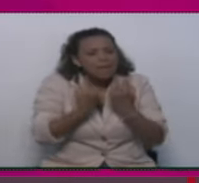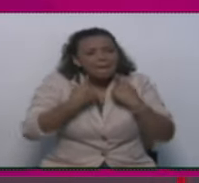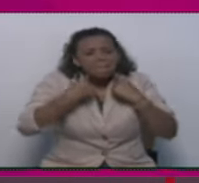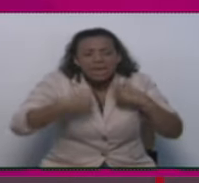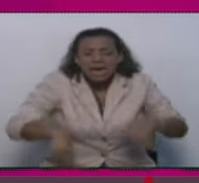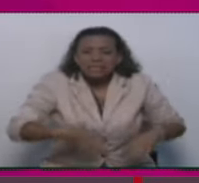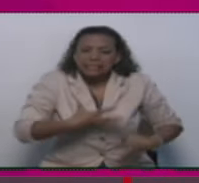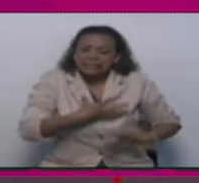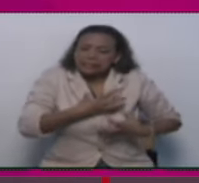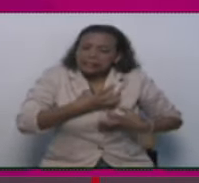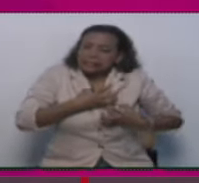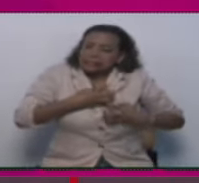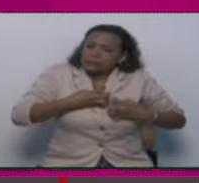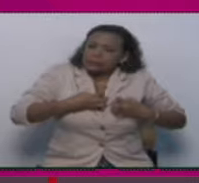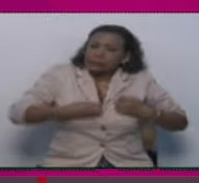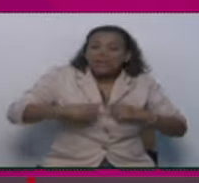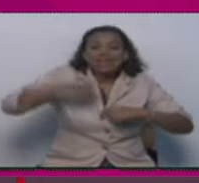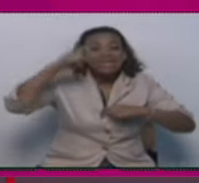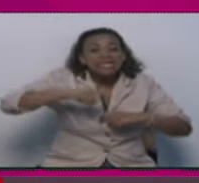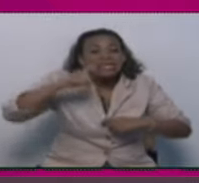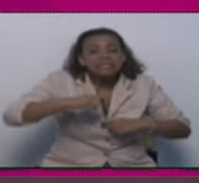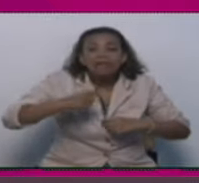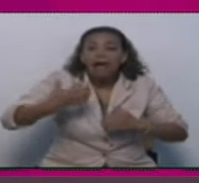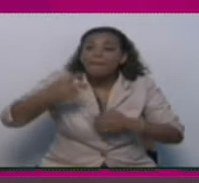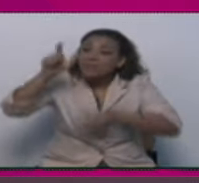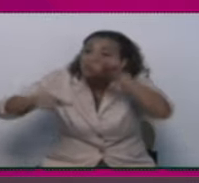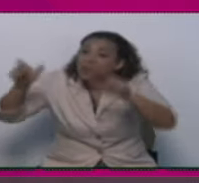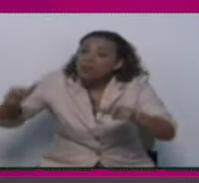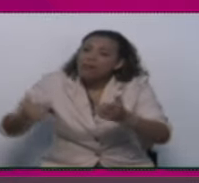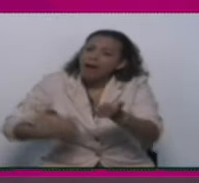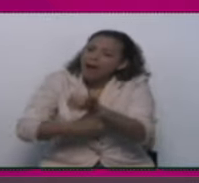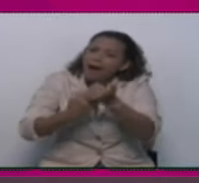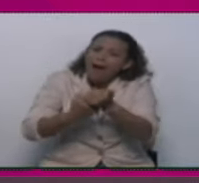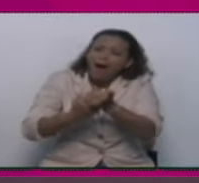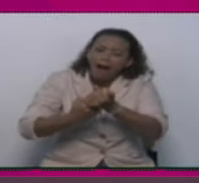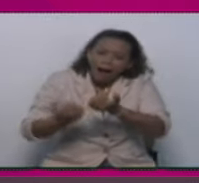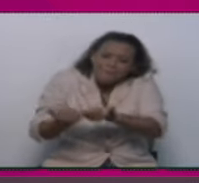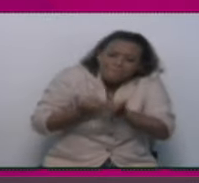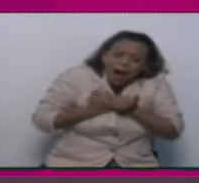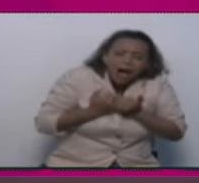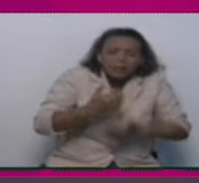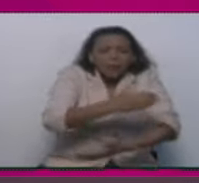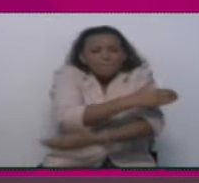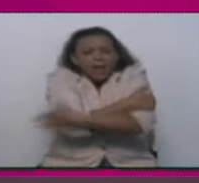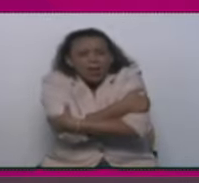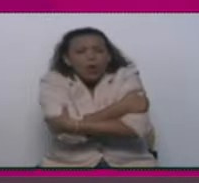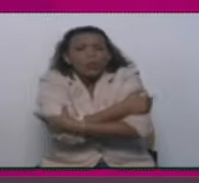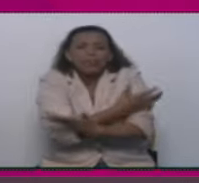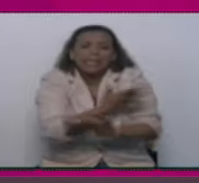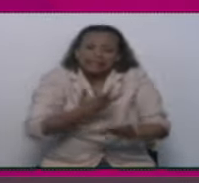siente que quiere y necesita a alguien para hablar con él, para abrazarlo, para